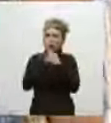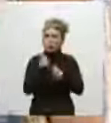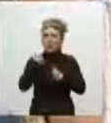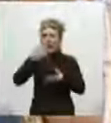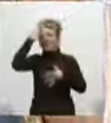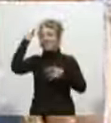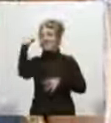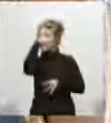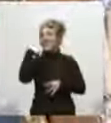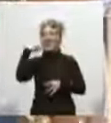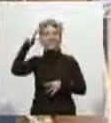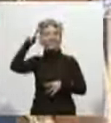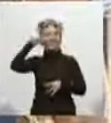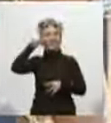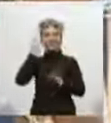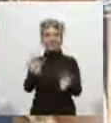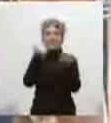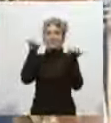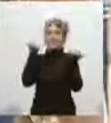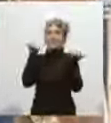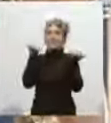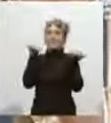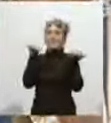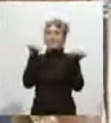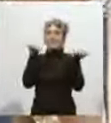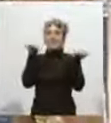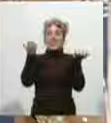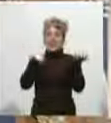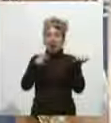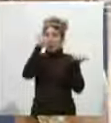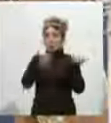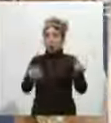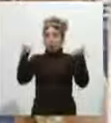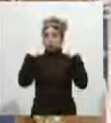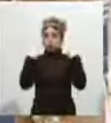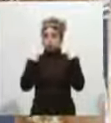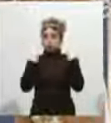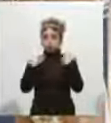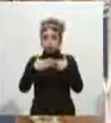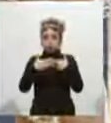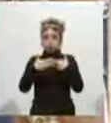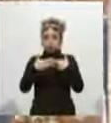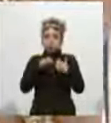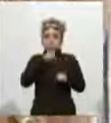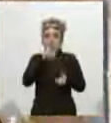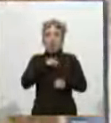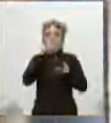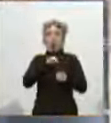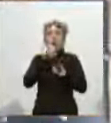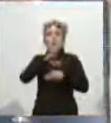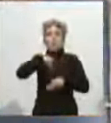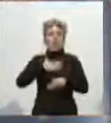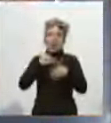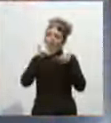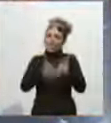esta noche. Pero Arrecife Empieza ya lo hizo desde su pregón, hacer una auténtica fiesta mañana todos en la calle, porque llega el